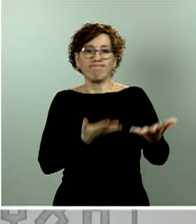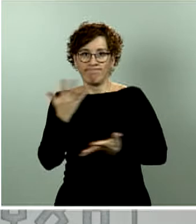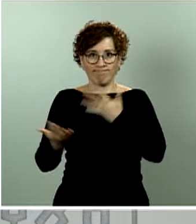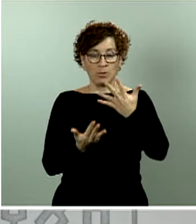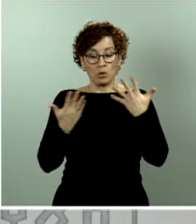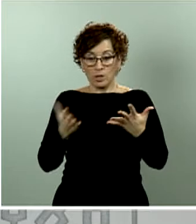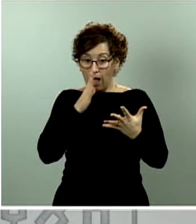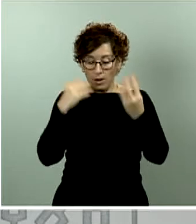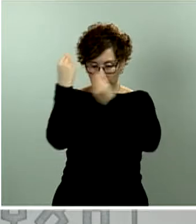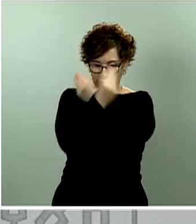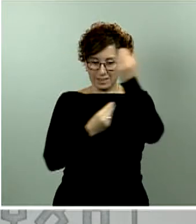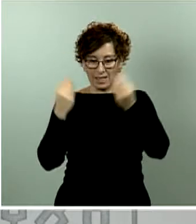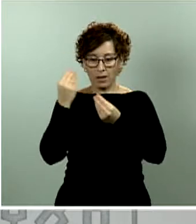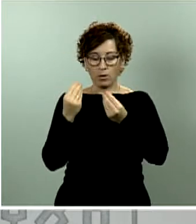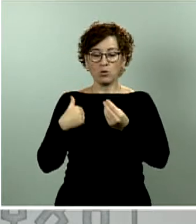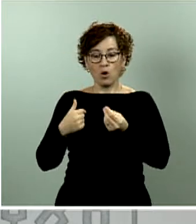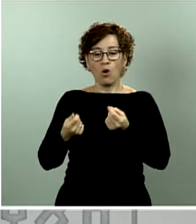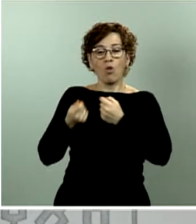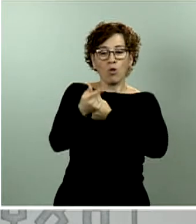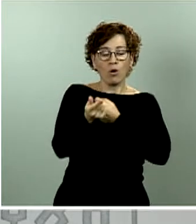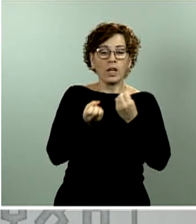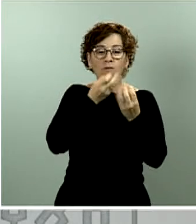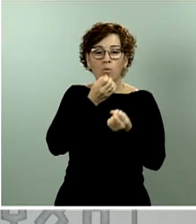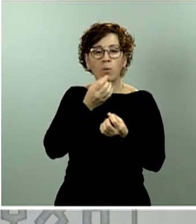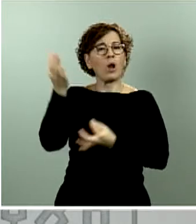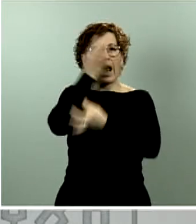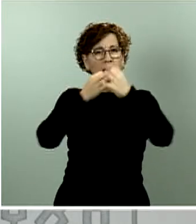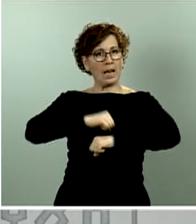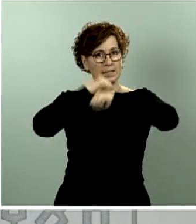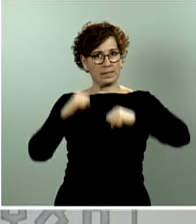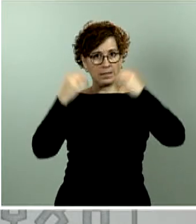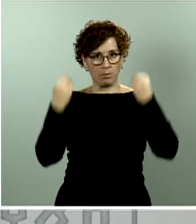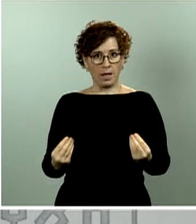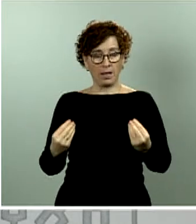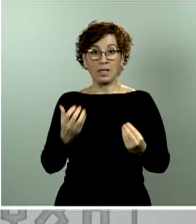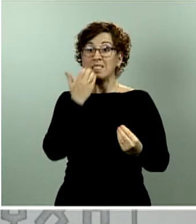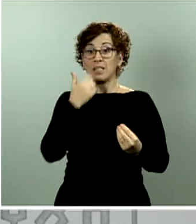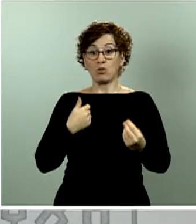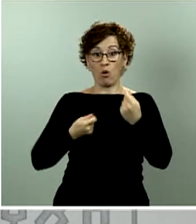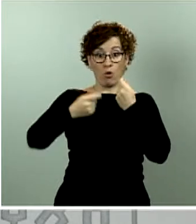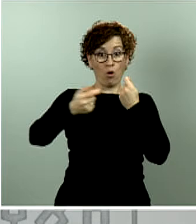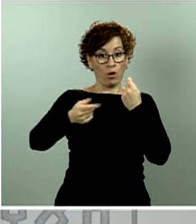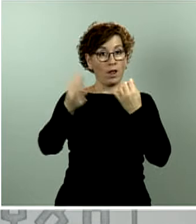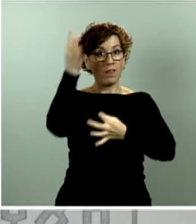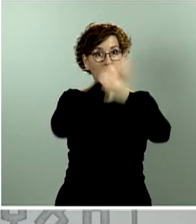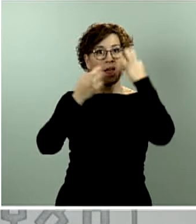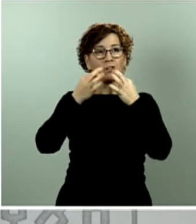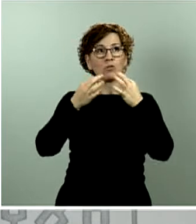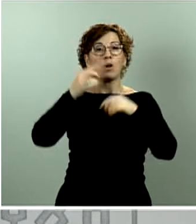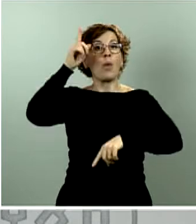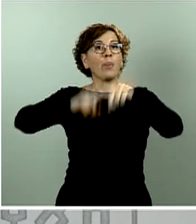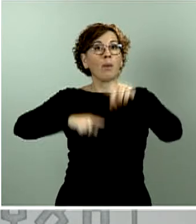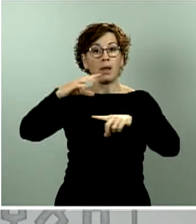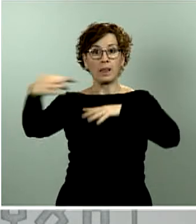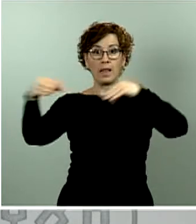análisis sólidos. Dar datos que son poco interpretables es complicado, porque luego el problema es que o no se pueden interpretar o